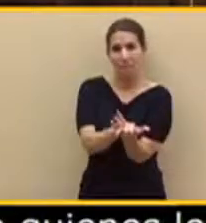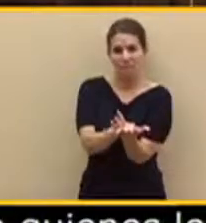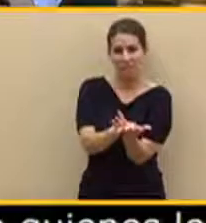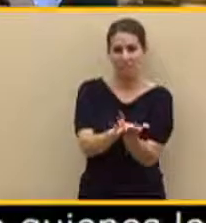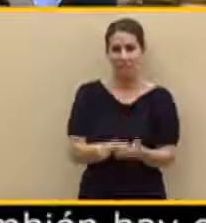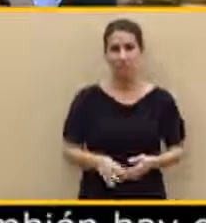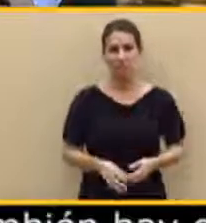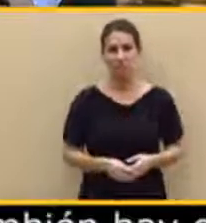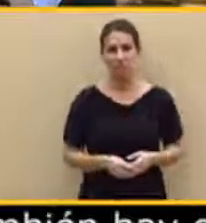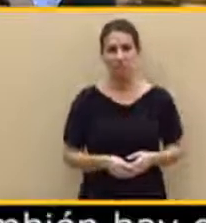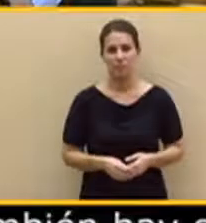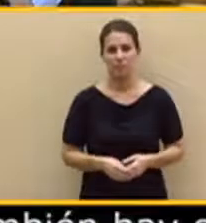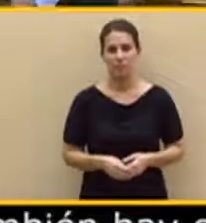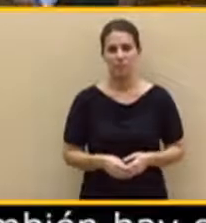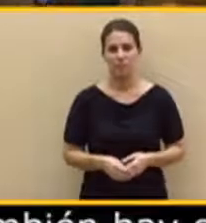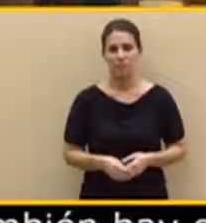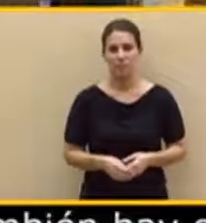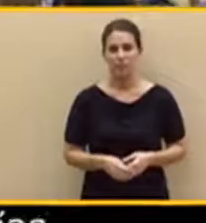señorías.